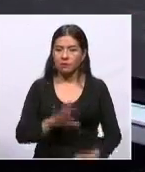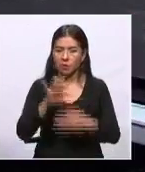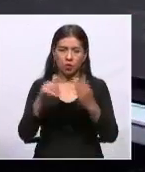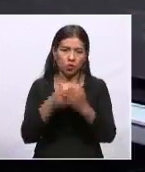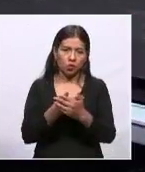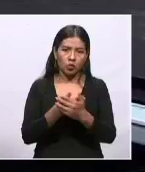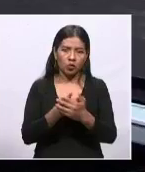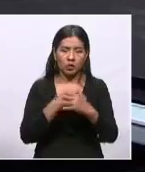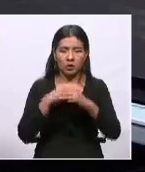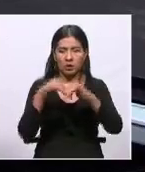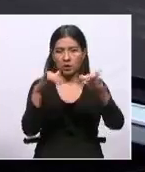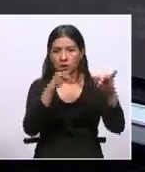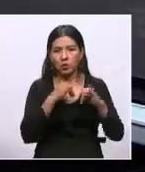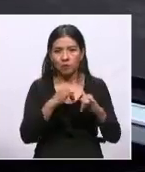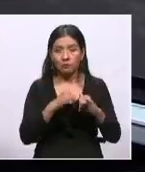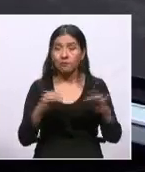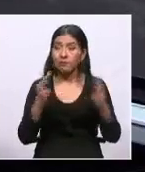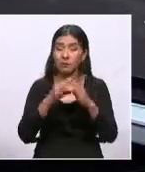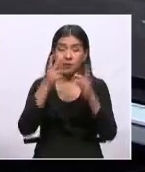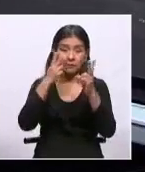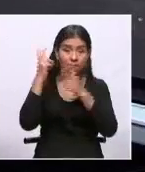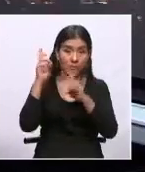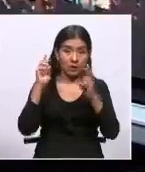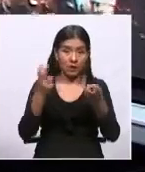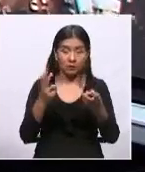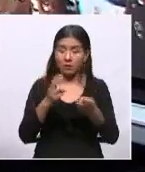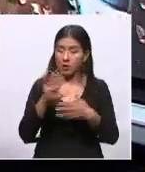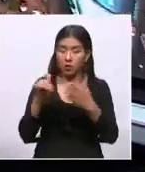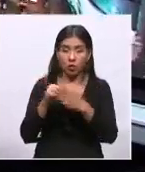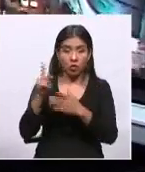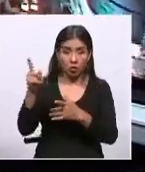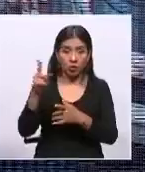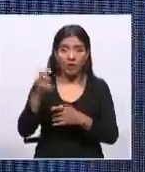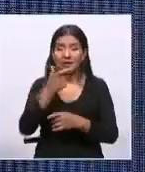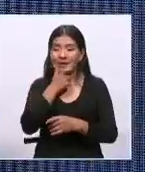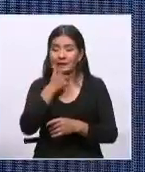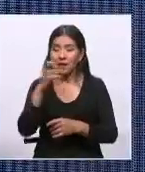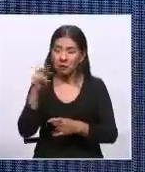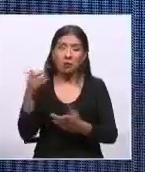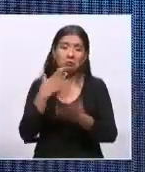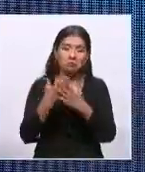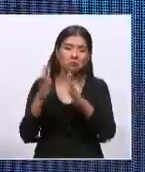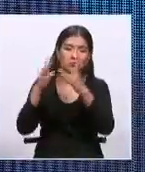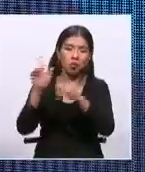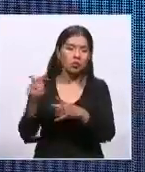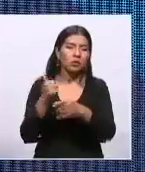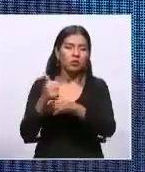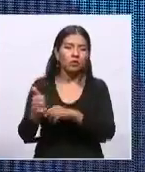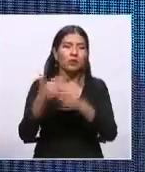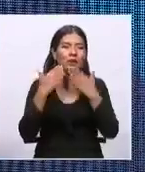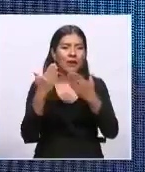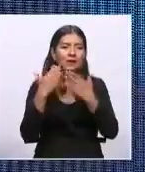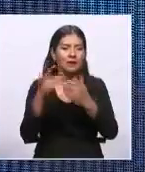usted, con estas imágenes que acabamos de ver, los está haciendo tan felices a esos bolivianos que quieren trabajar todos los días.